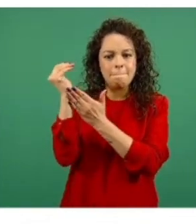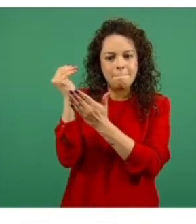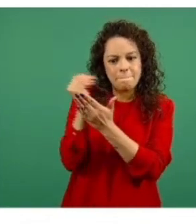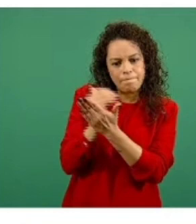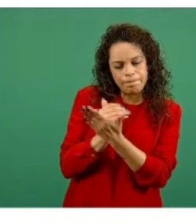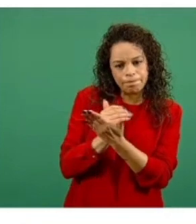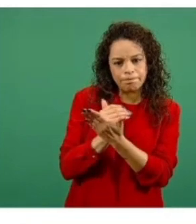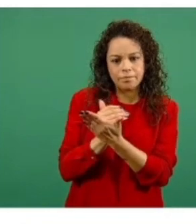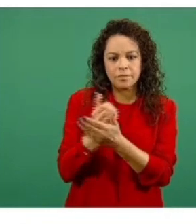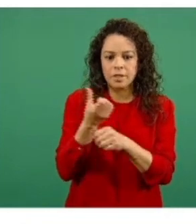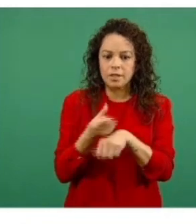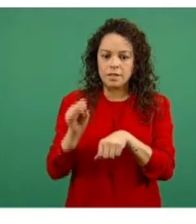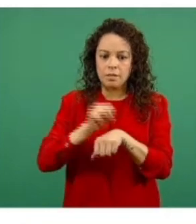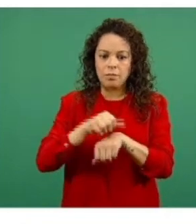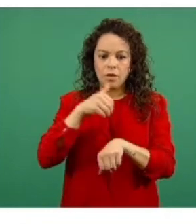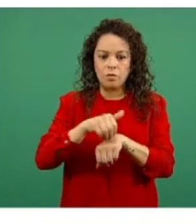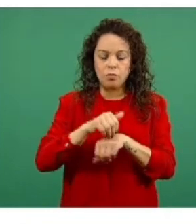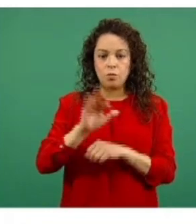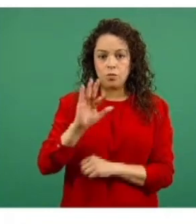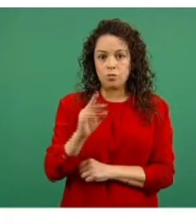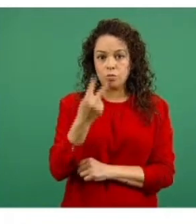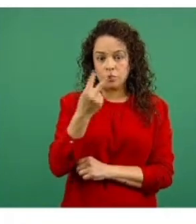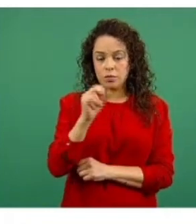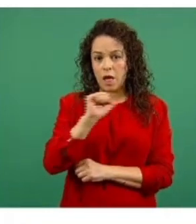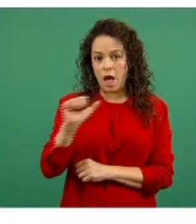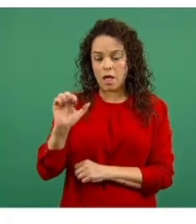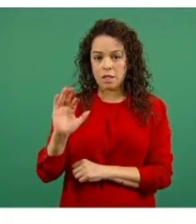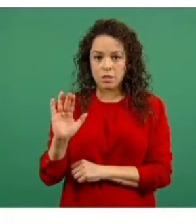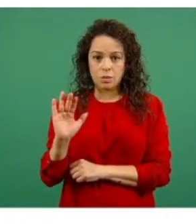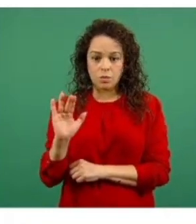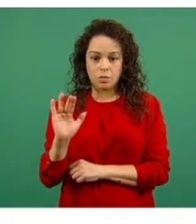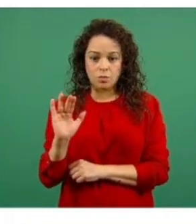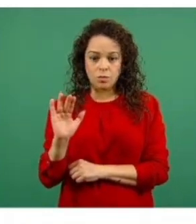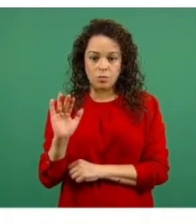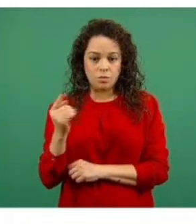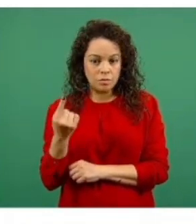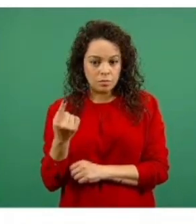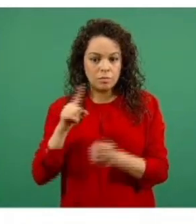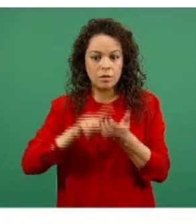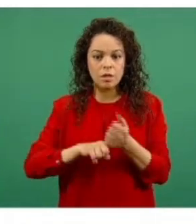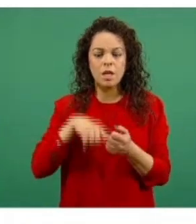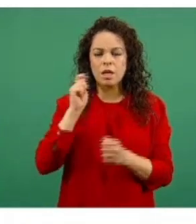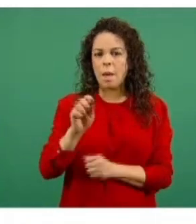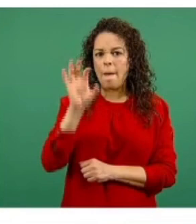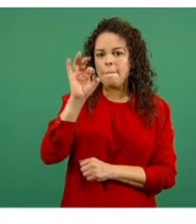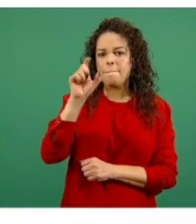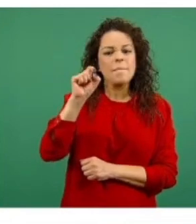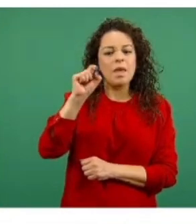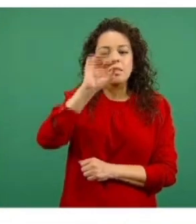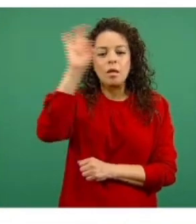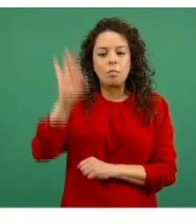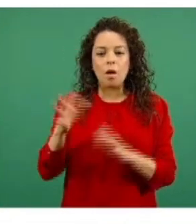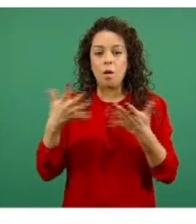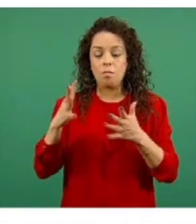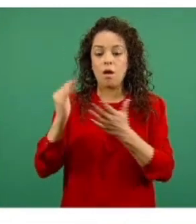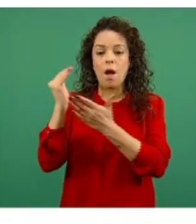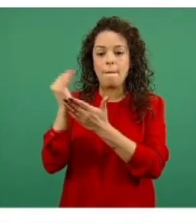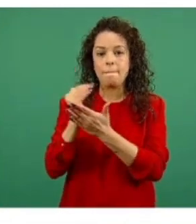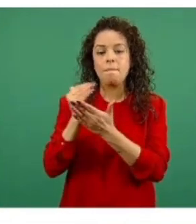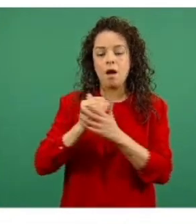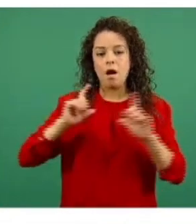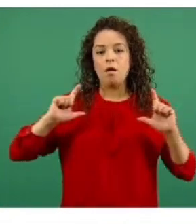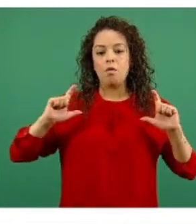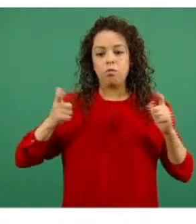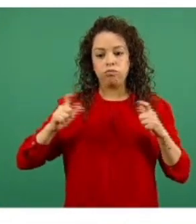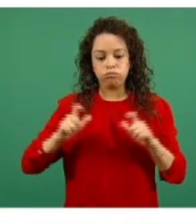52 a la 51, un decremento que iniciamos pues, casi del 20%, que ha ido disminuyendo. Al día